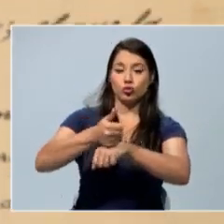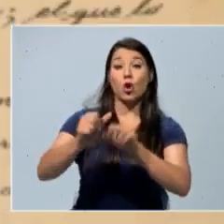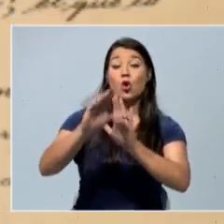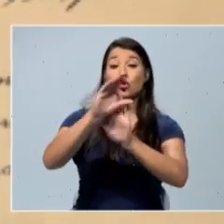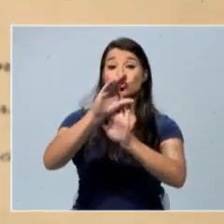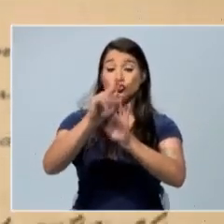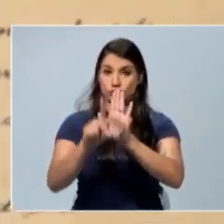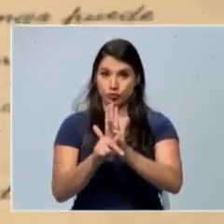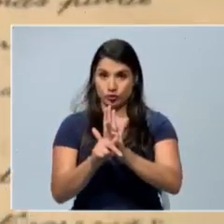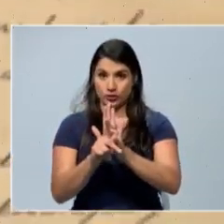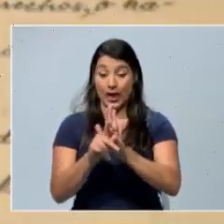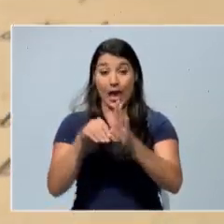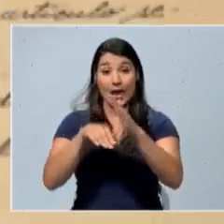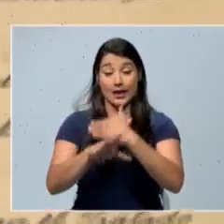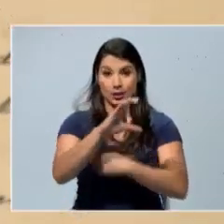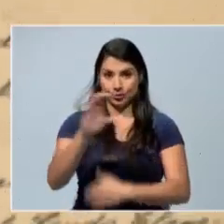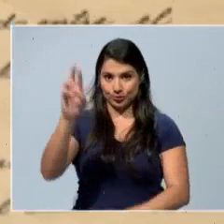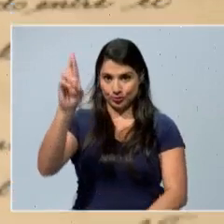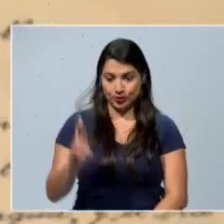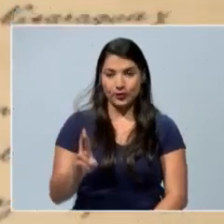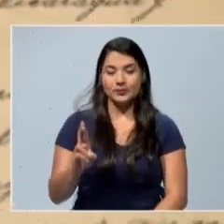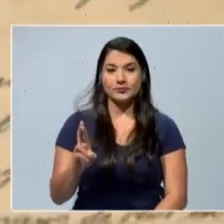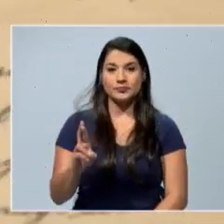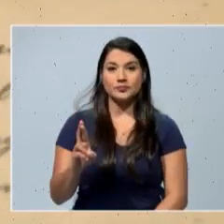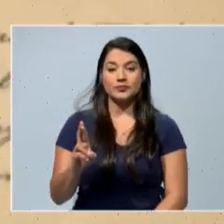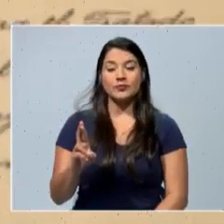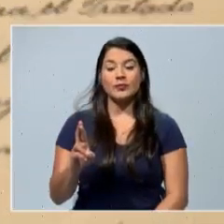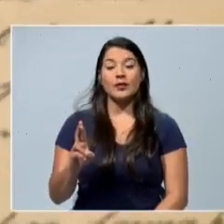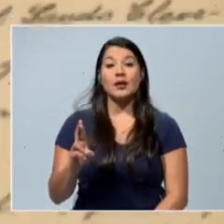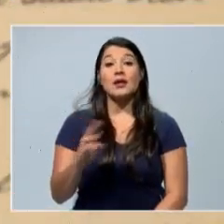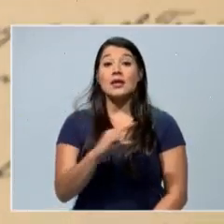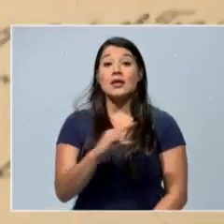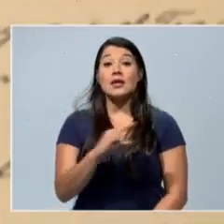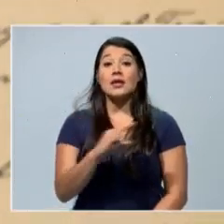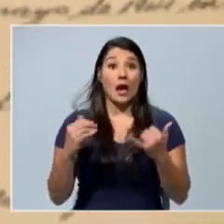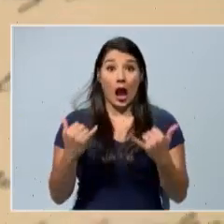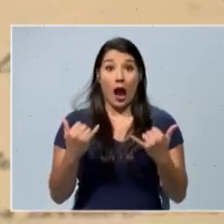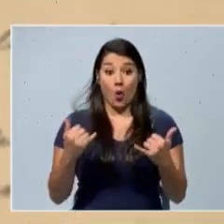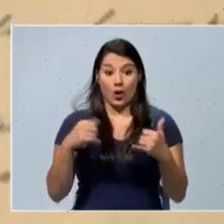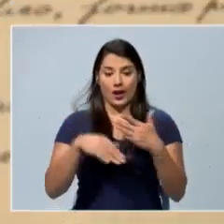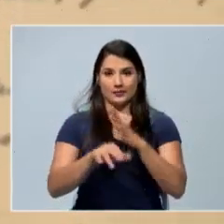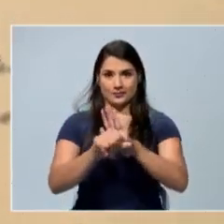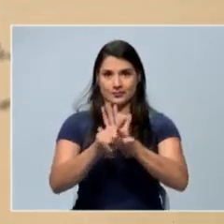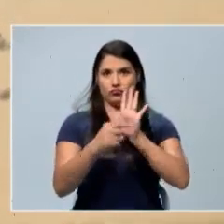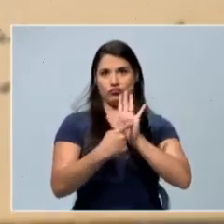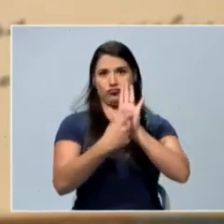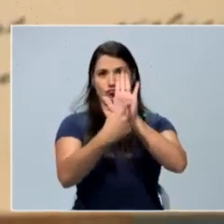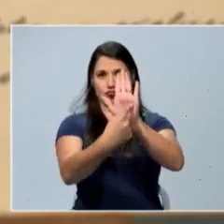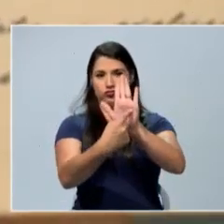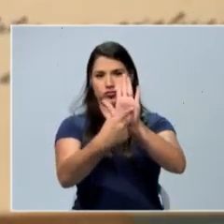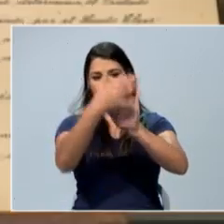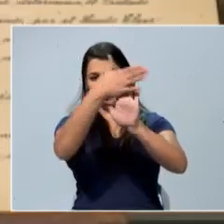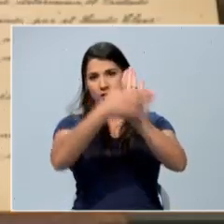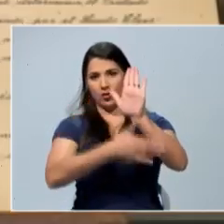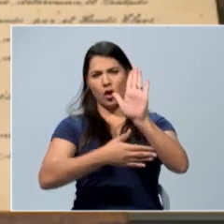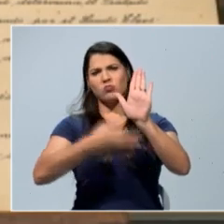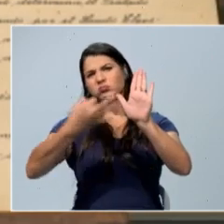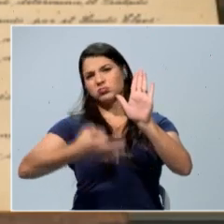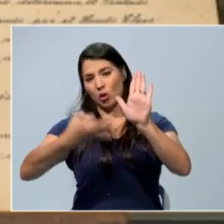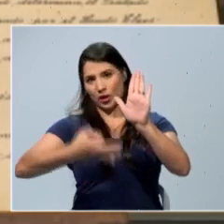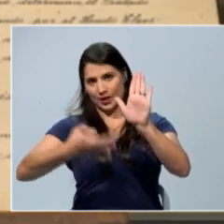Constitución Política de nuestro país. Precisamente está en exhibición aquí en la Asamblea Legislativa la Constitución